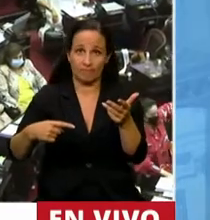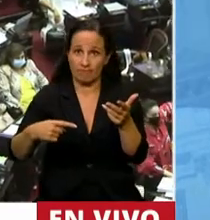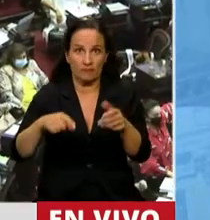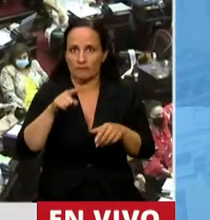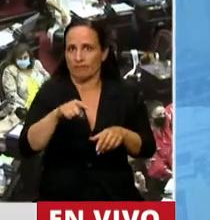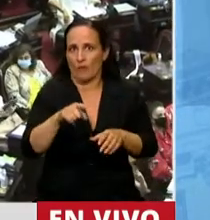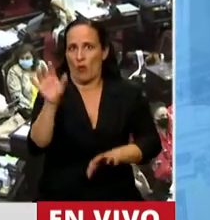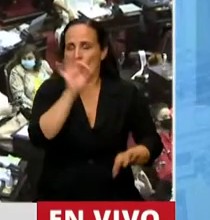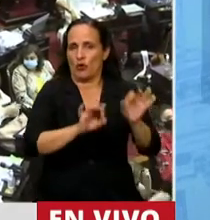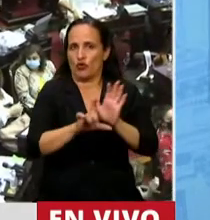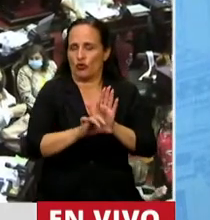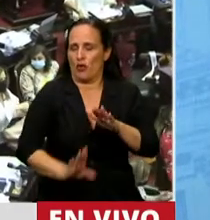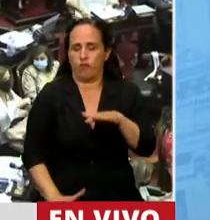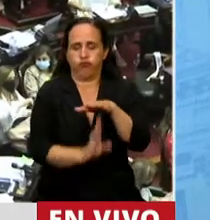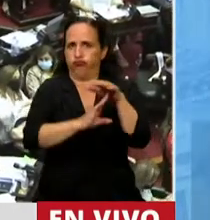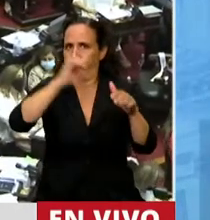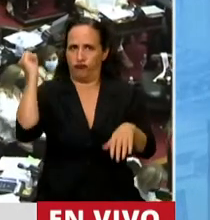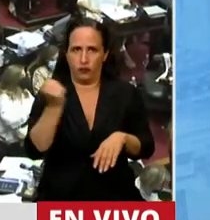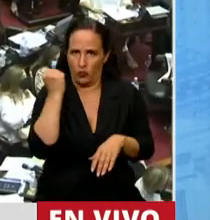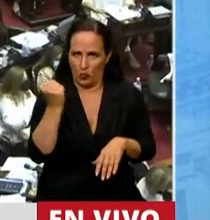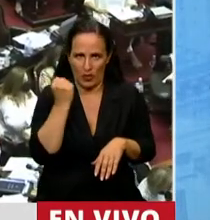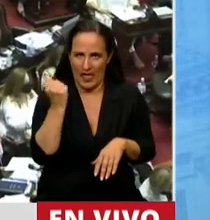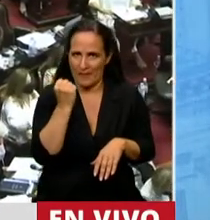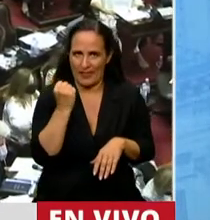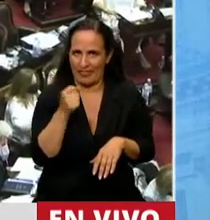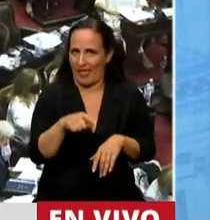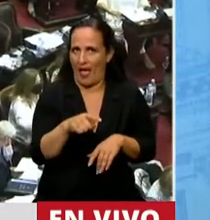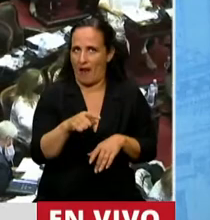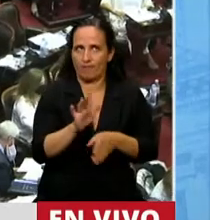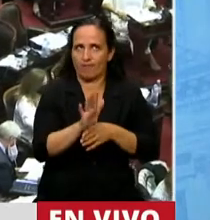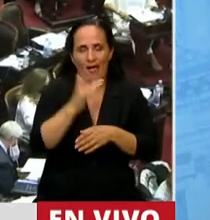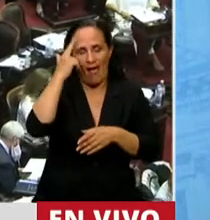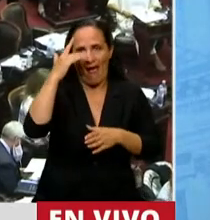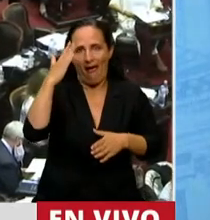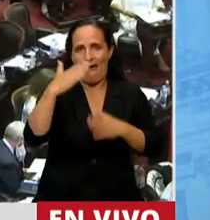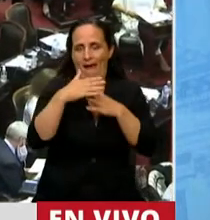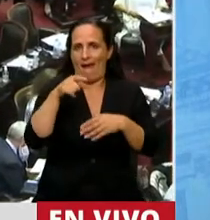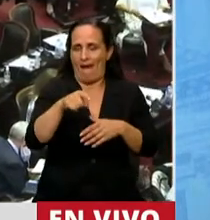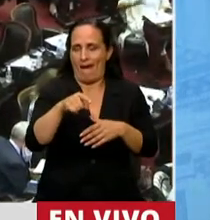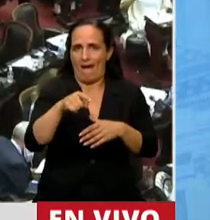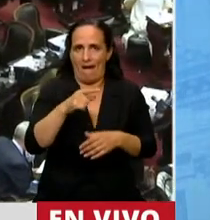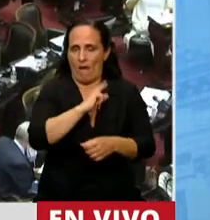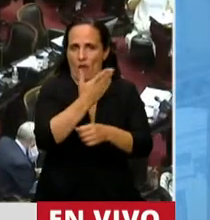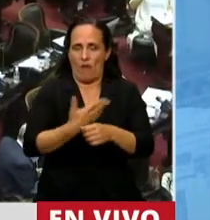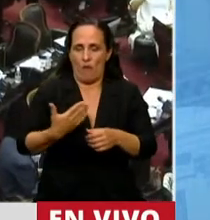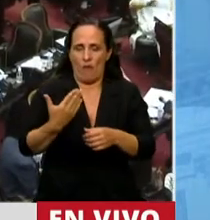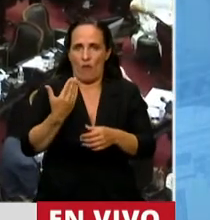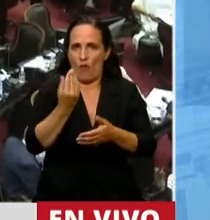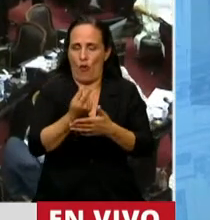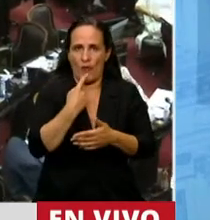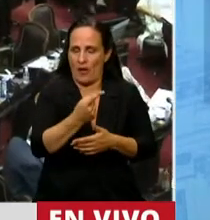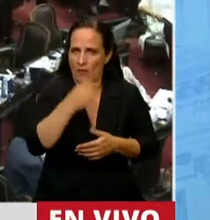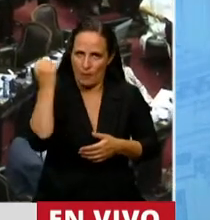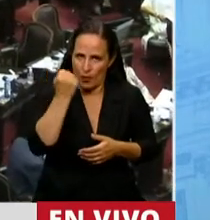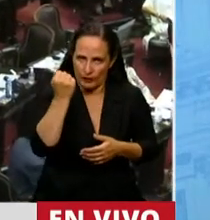proyecto fundamental y está dentro de las nuevas prioridades colectivas que ha fijado nuestro gobierno es